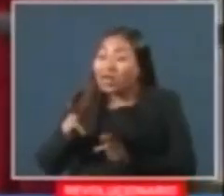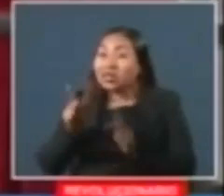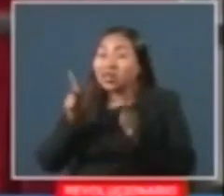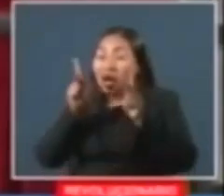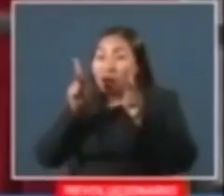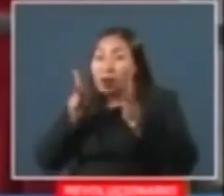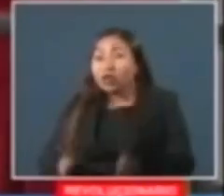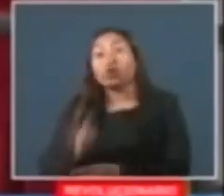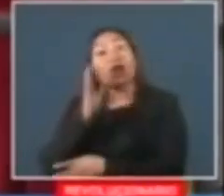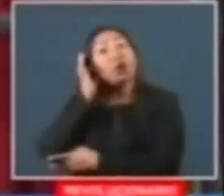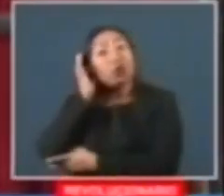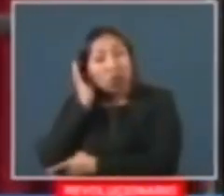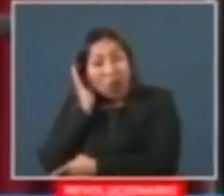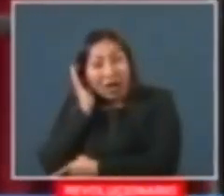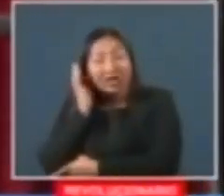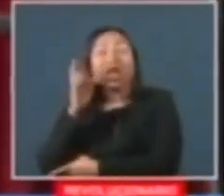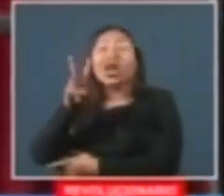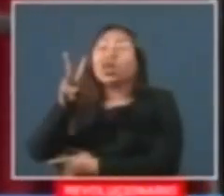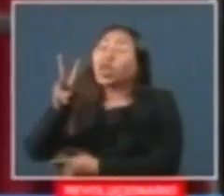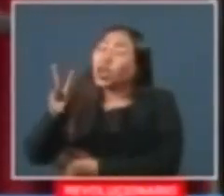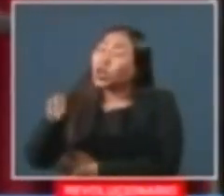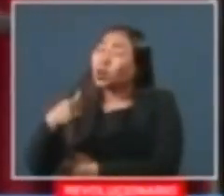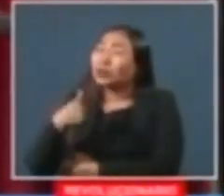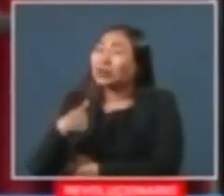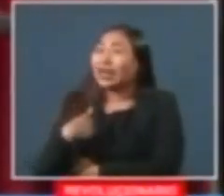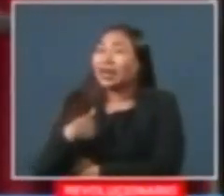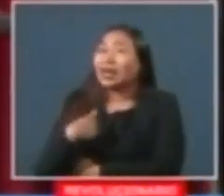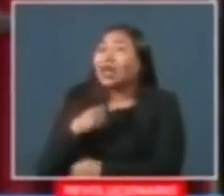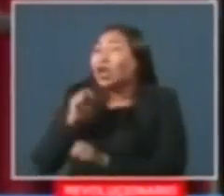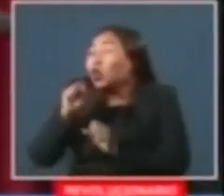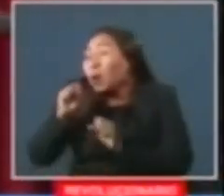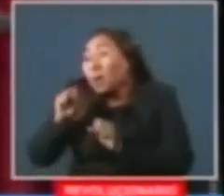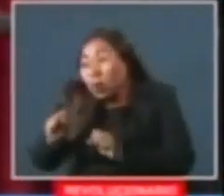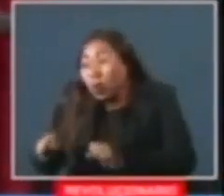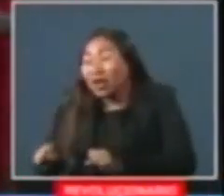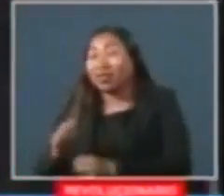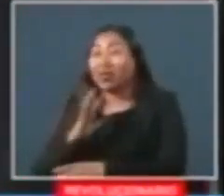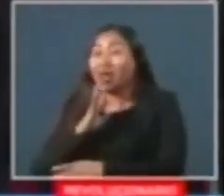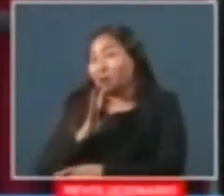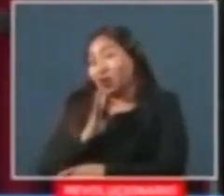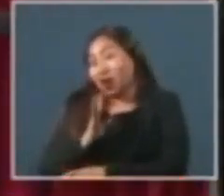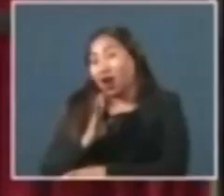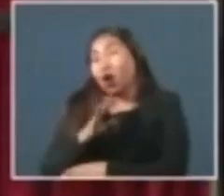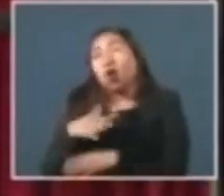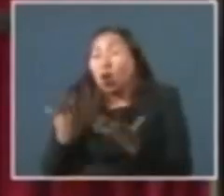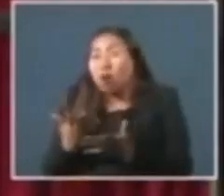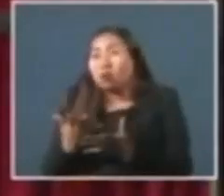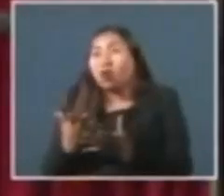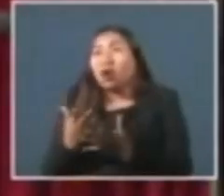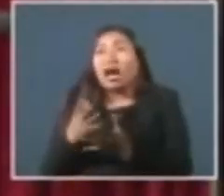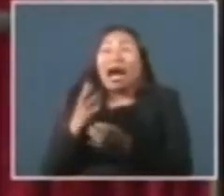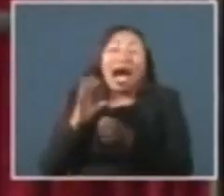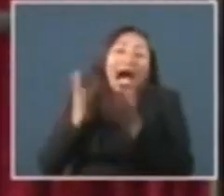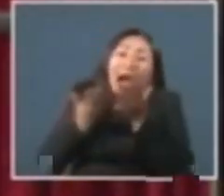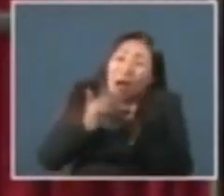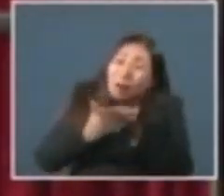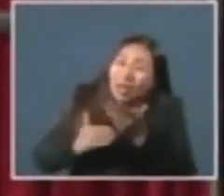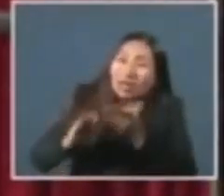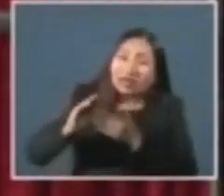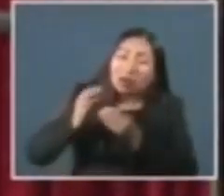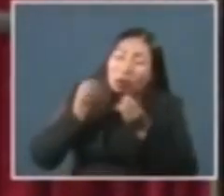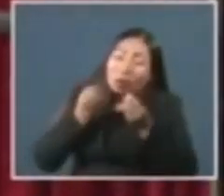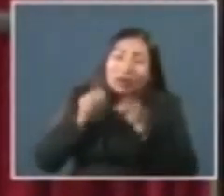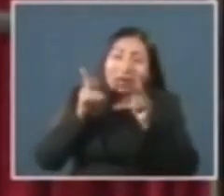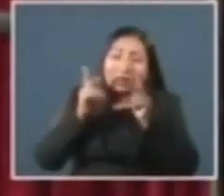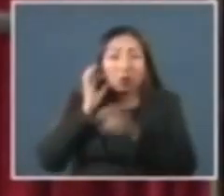voz. Hoy nosotros nos estamos atreviendo a hacer algo que no todo el mundo se atreve a hacer. Y